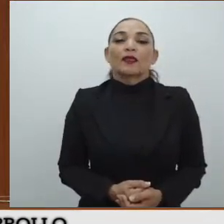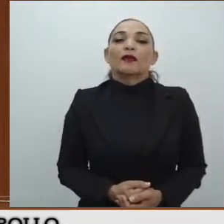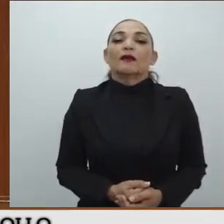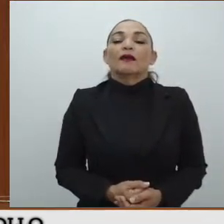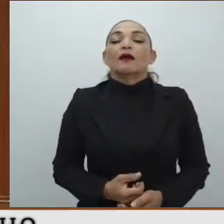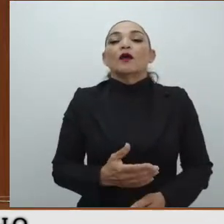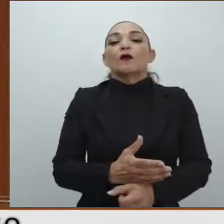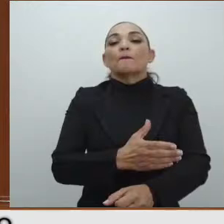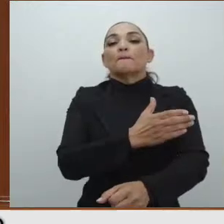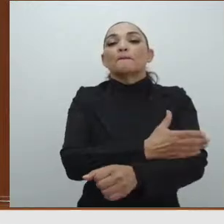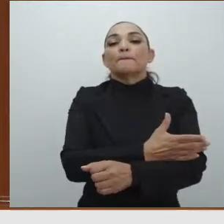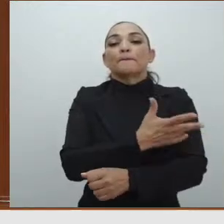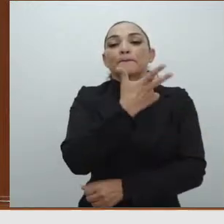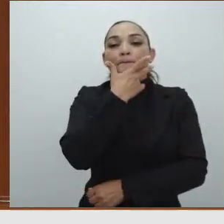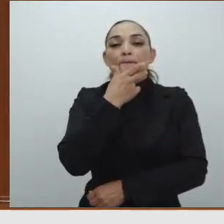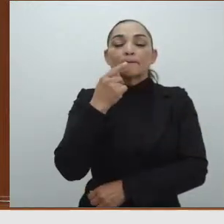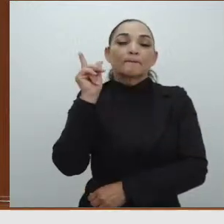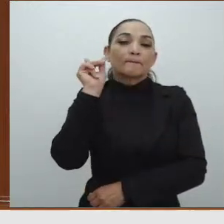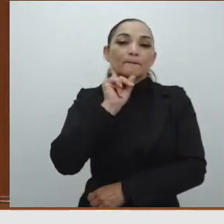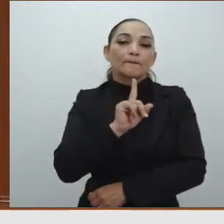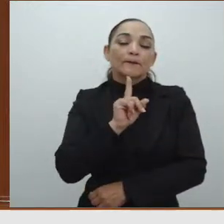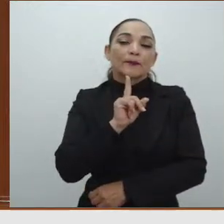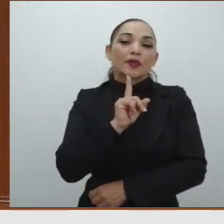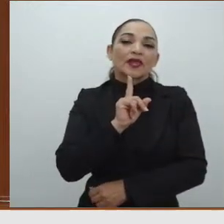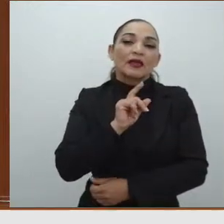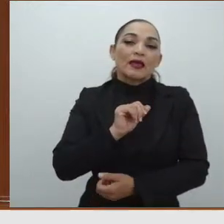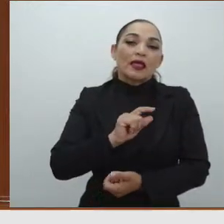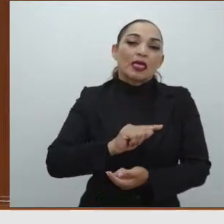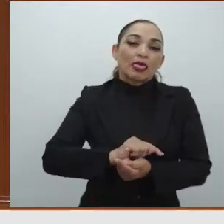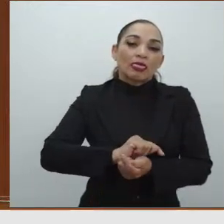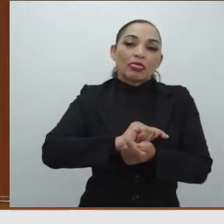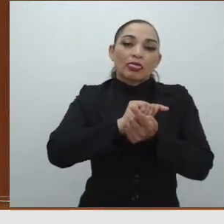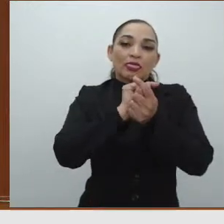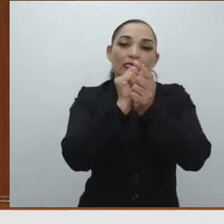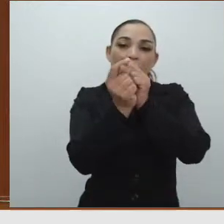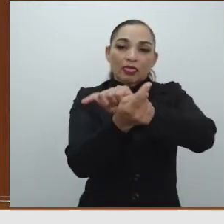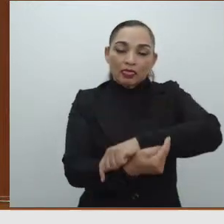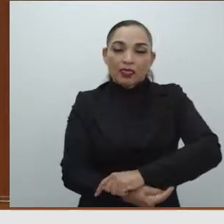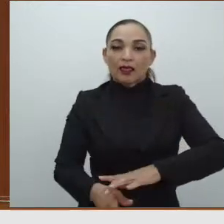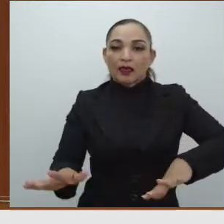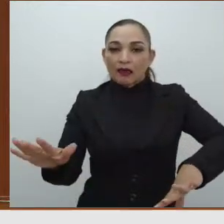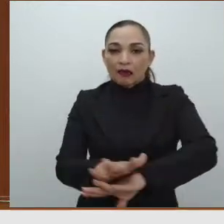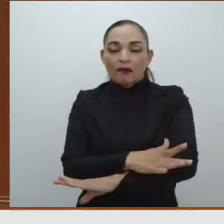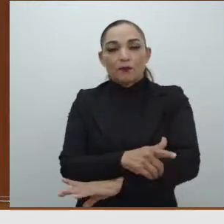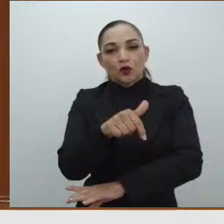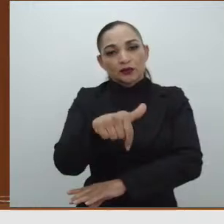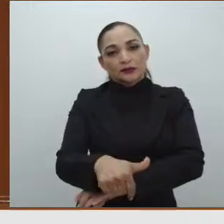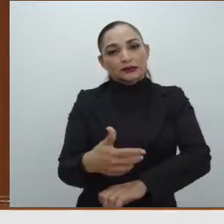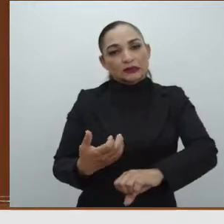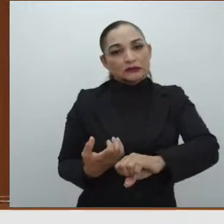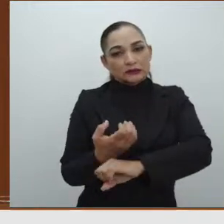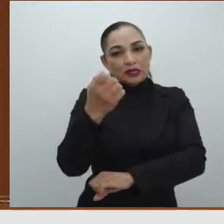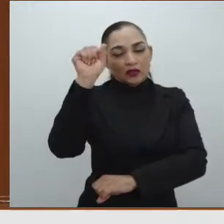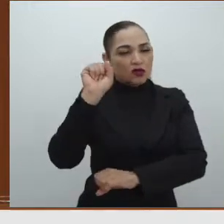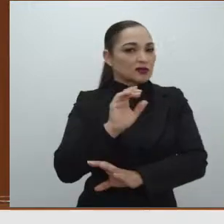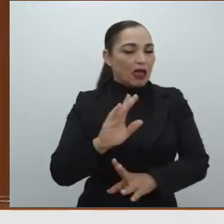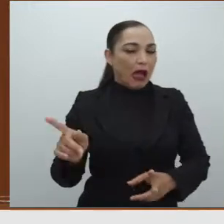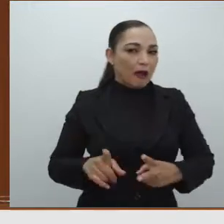Compañeros, la transformación de este estado ha